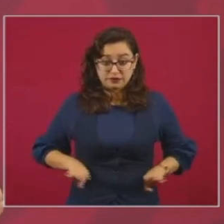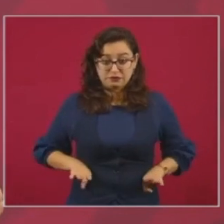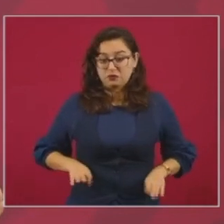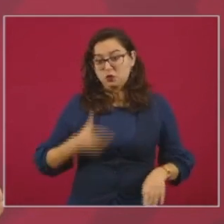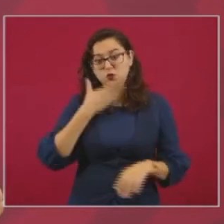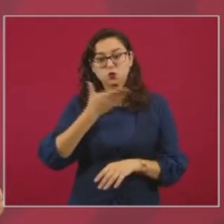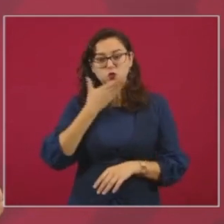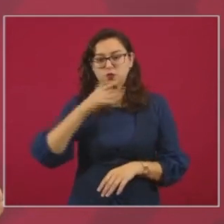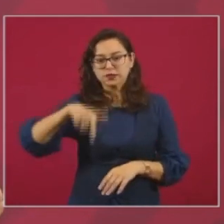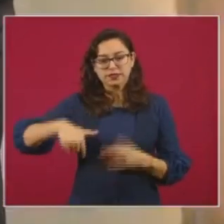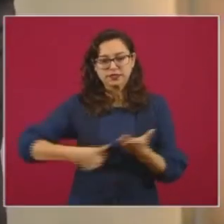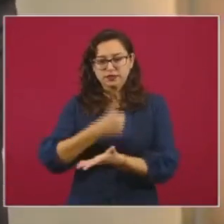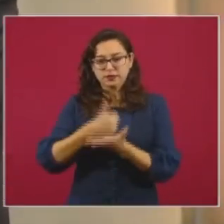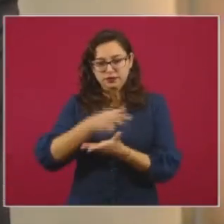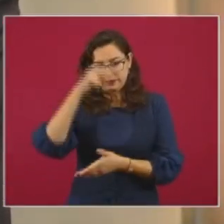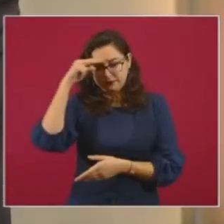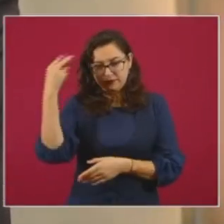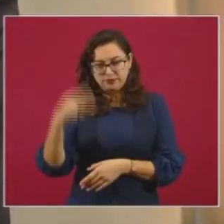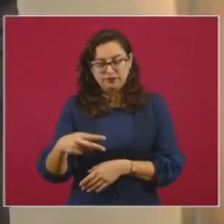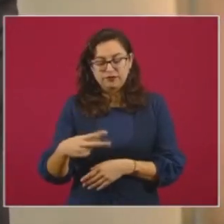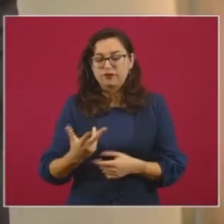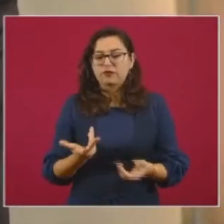ciudad. Entonces,